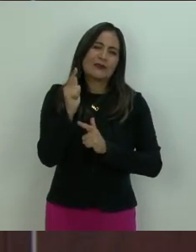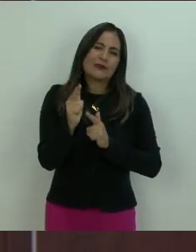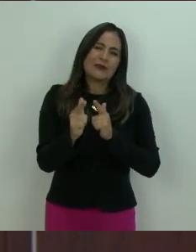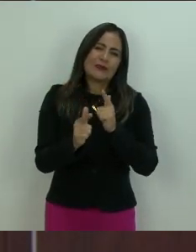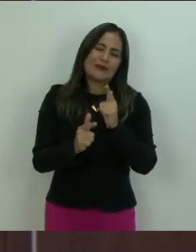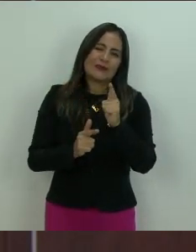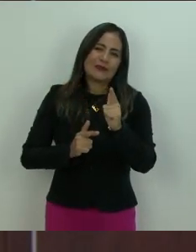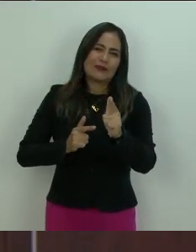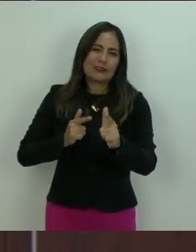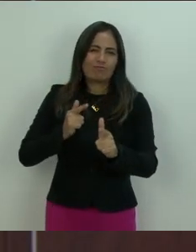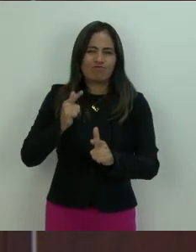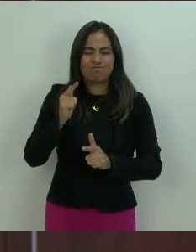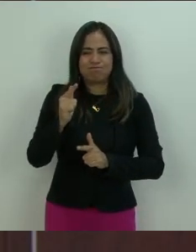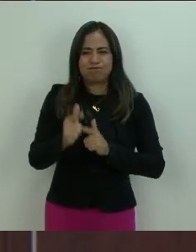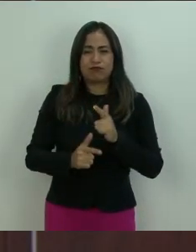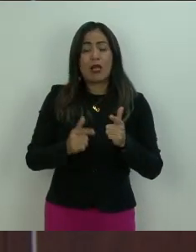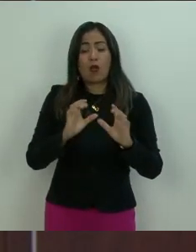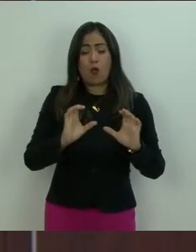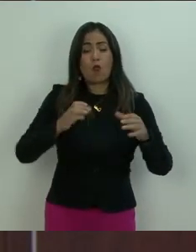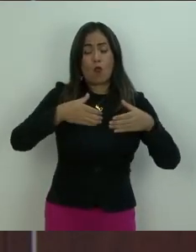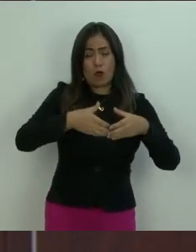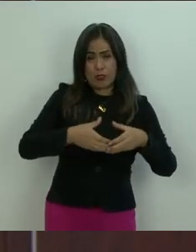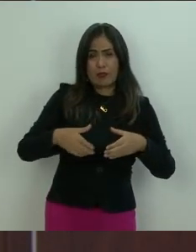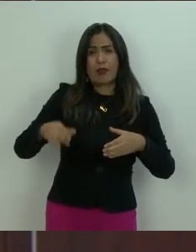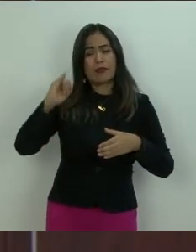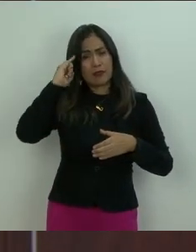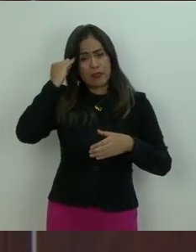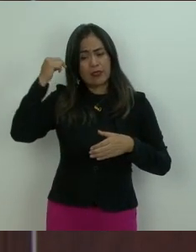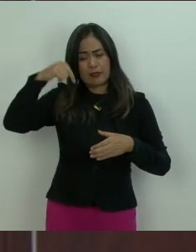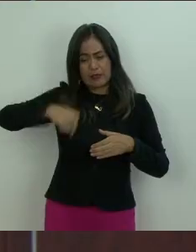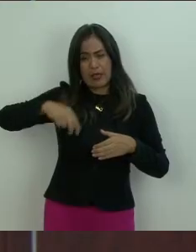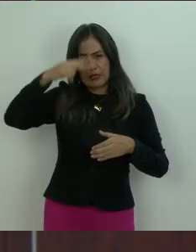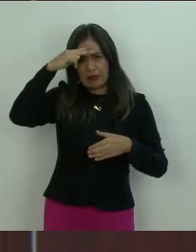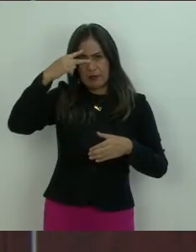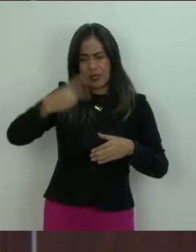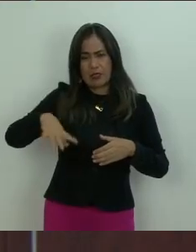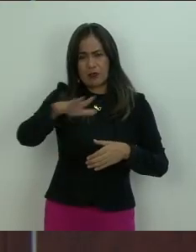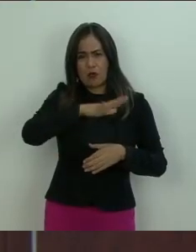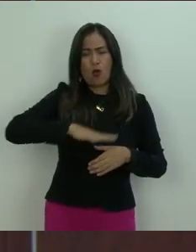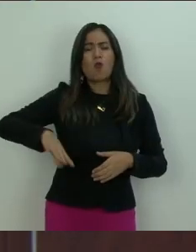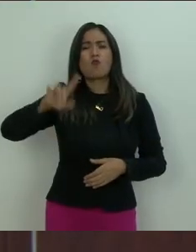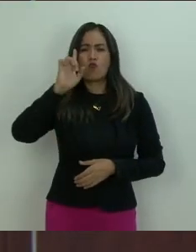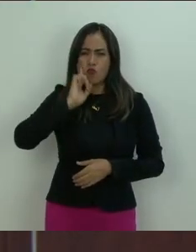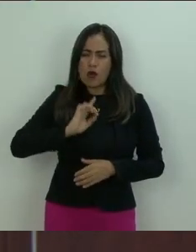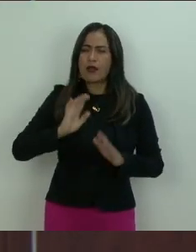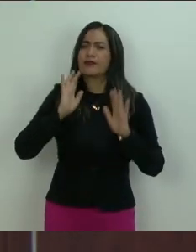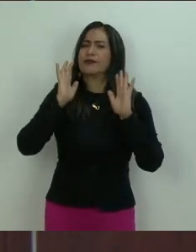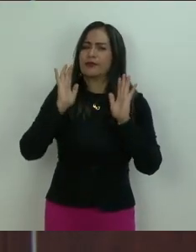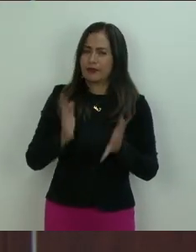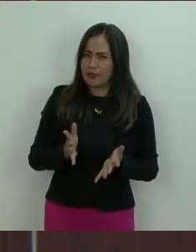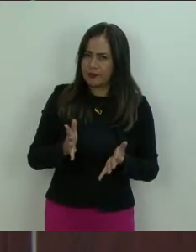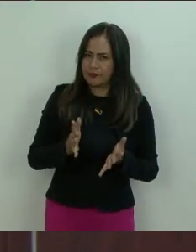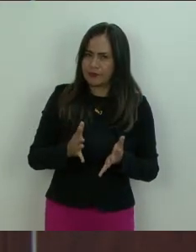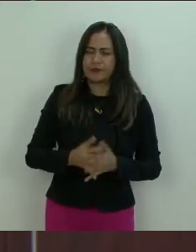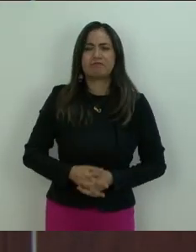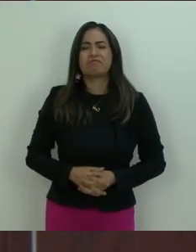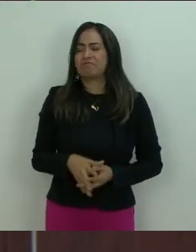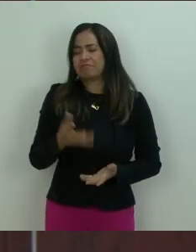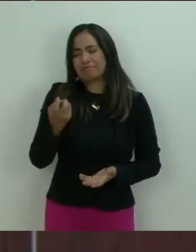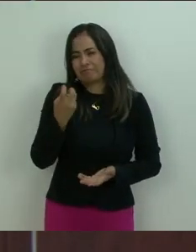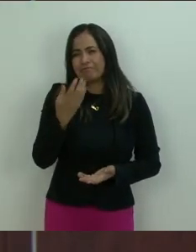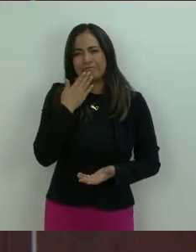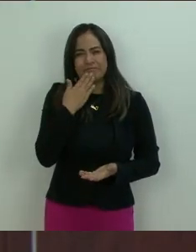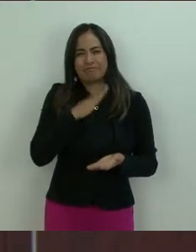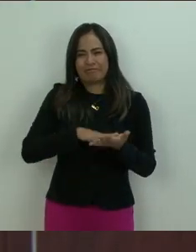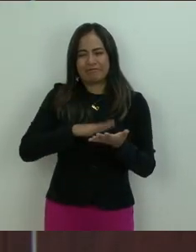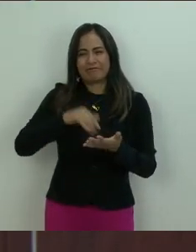deseable, porque en muchas comunidades indígenas de México las mujeres sí ya lograron, y eso es muy encomiable